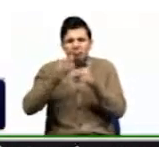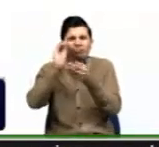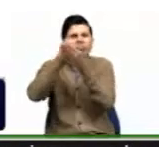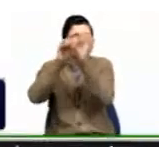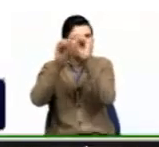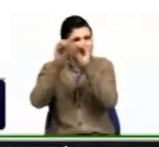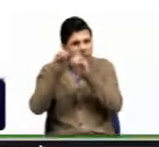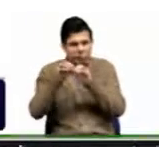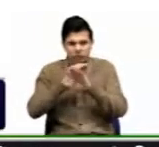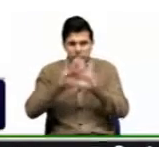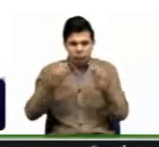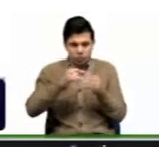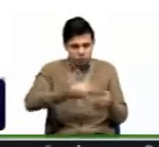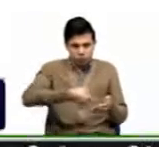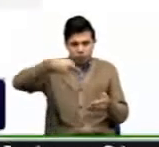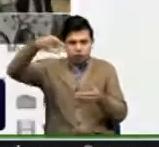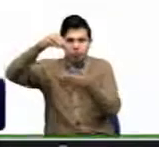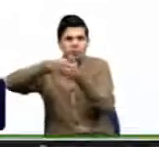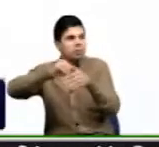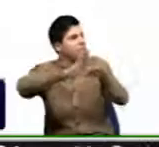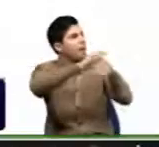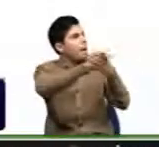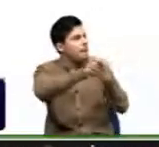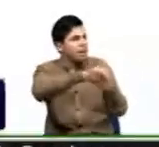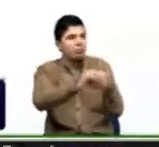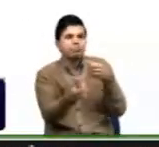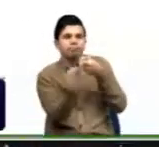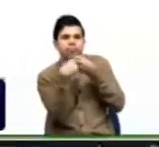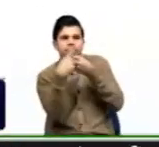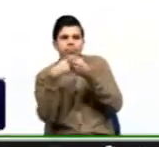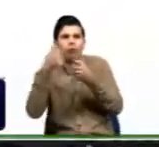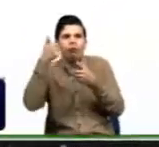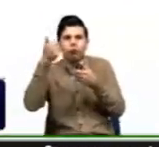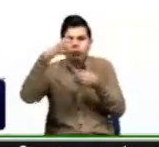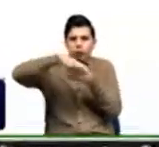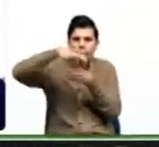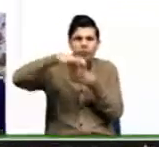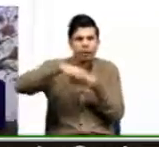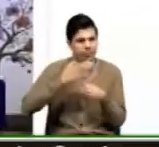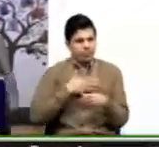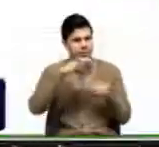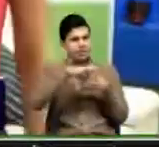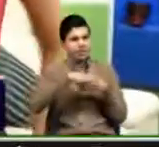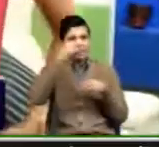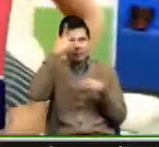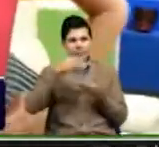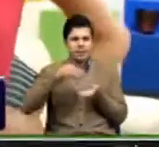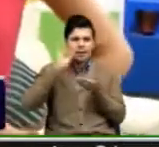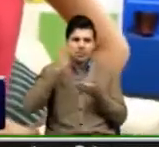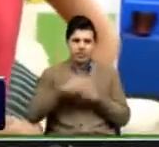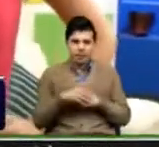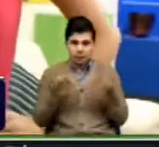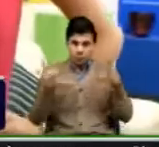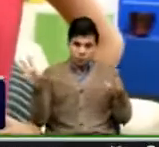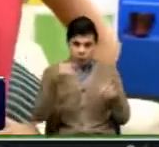datos, sube tu foto e invita a tus amigos a que voten por tu selfie a través de nuestro Facebook El Café de la Mañana. Así que todo el